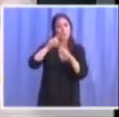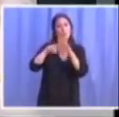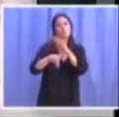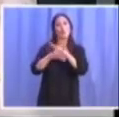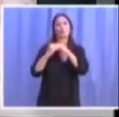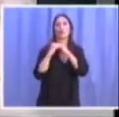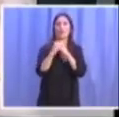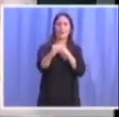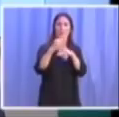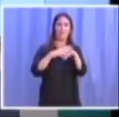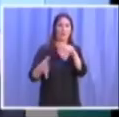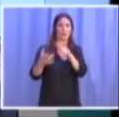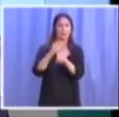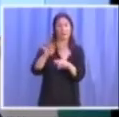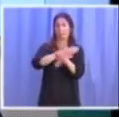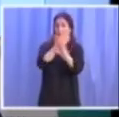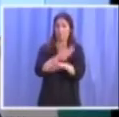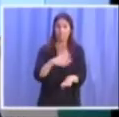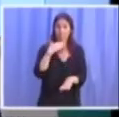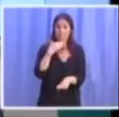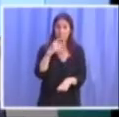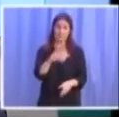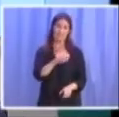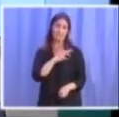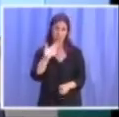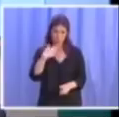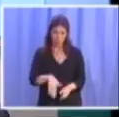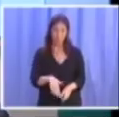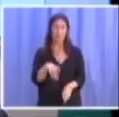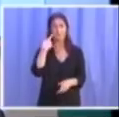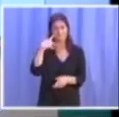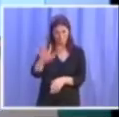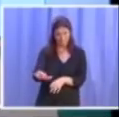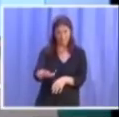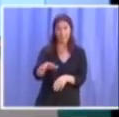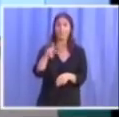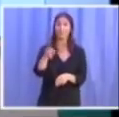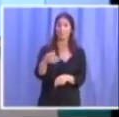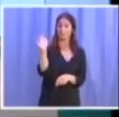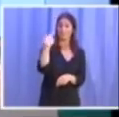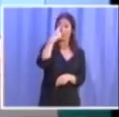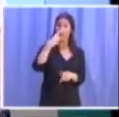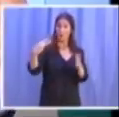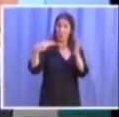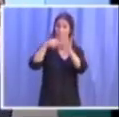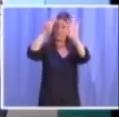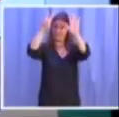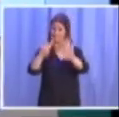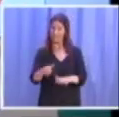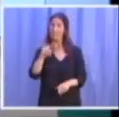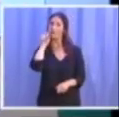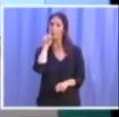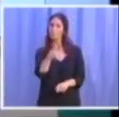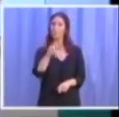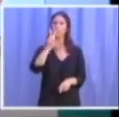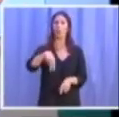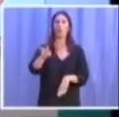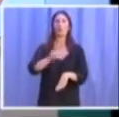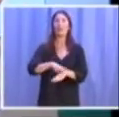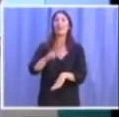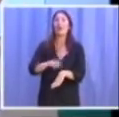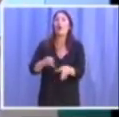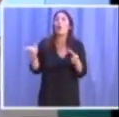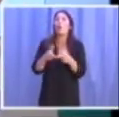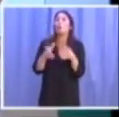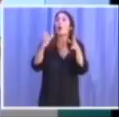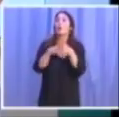a la hora de acceder. Y finalmente, señor Cuenca, mire usted, en el año 2007 usted era el delegado de la Junta